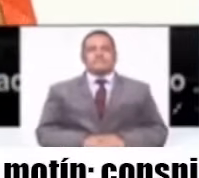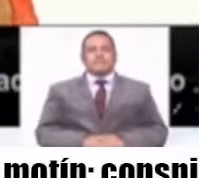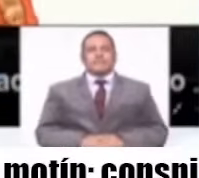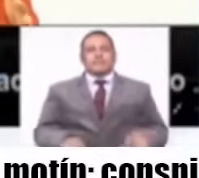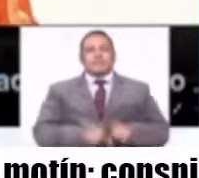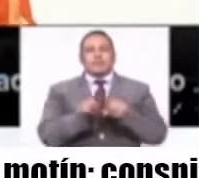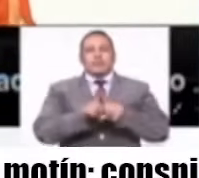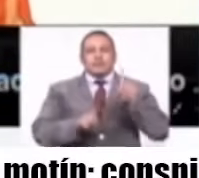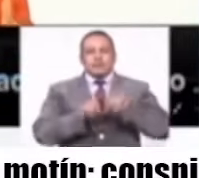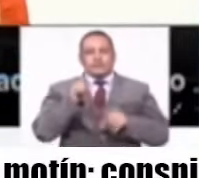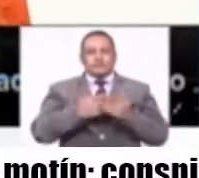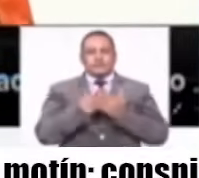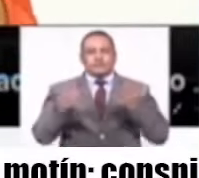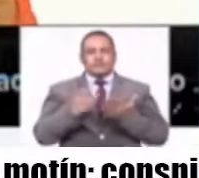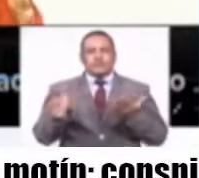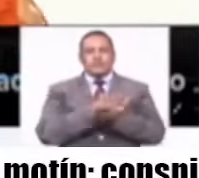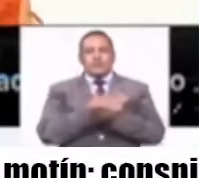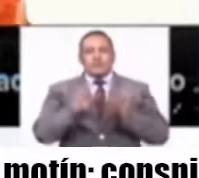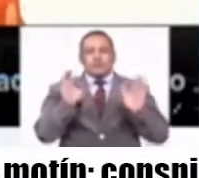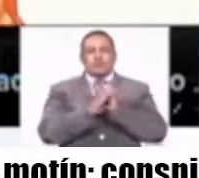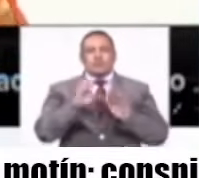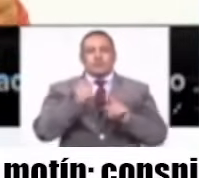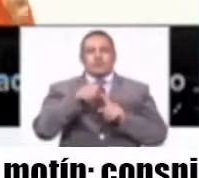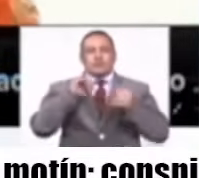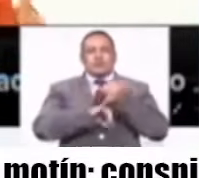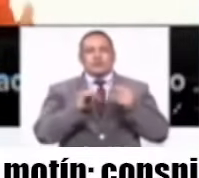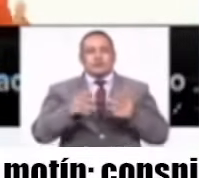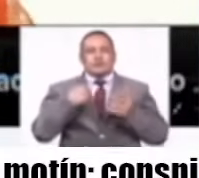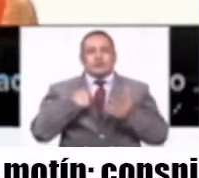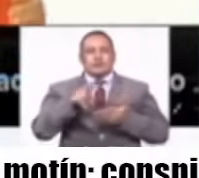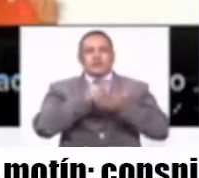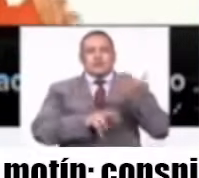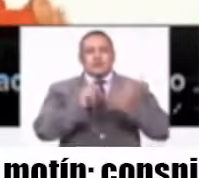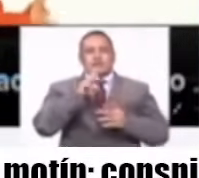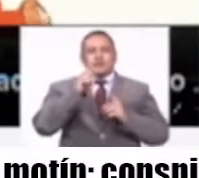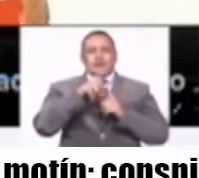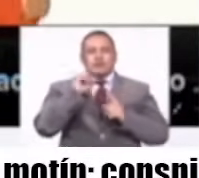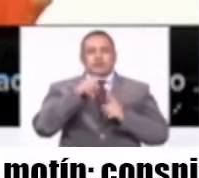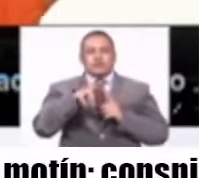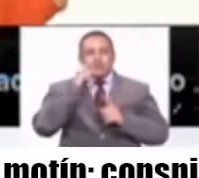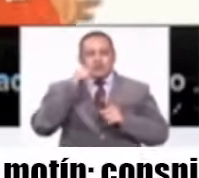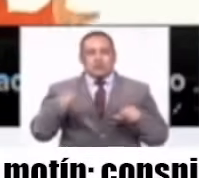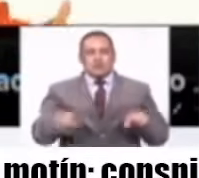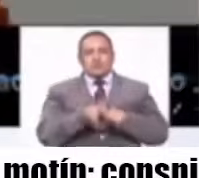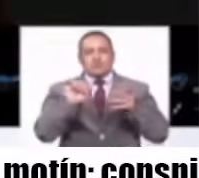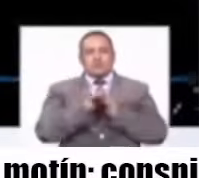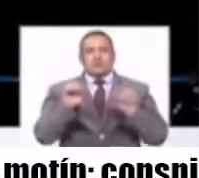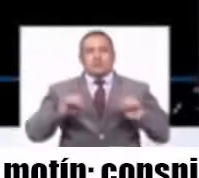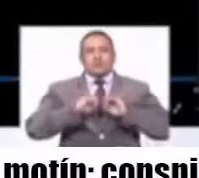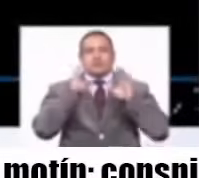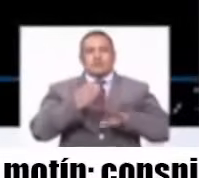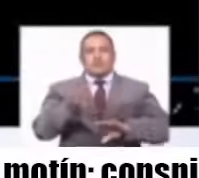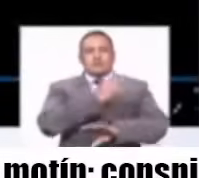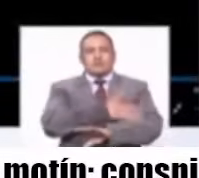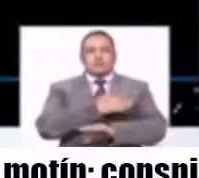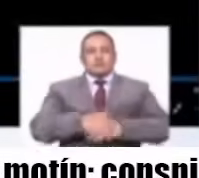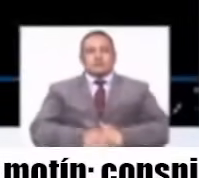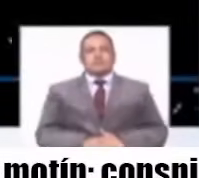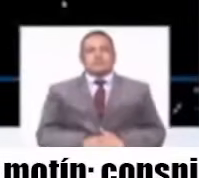En algunos casos no existen actas, pero están las relatorías que se forman desde el día anterior.